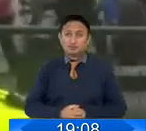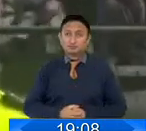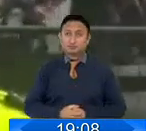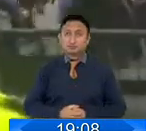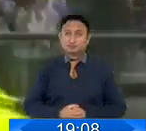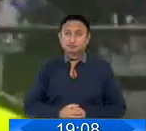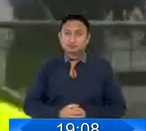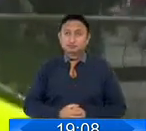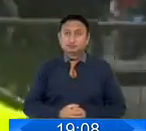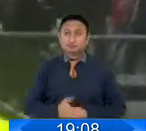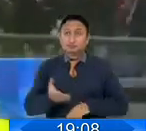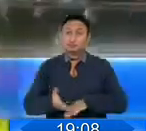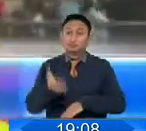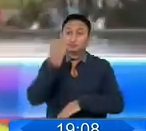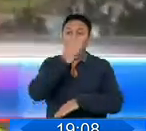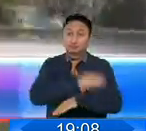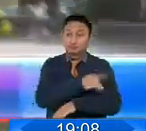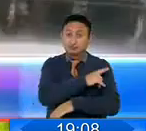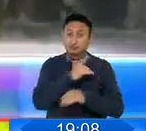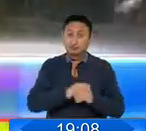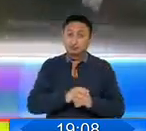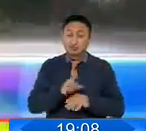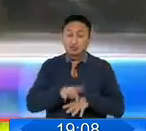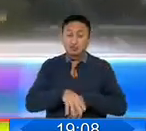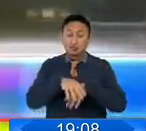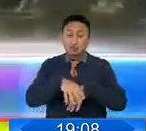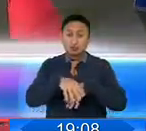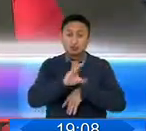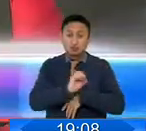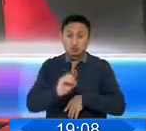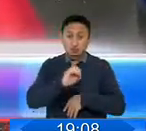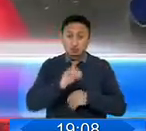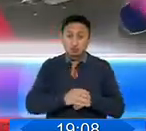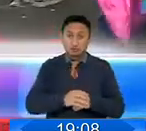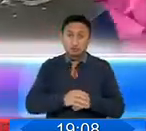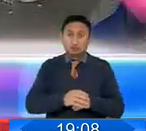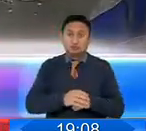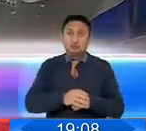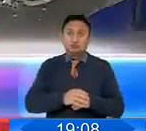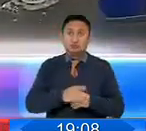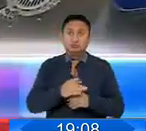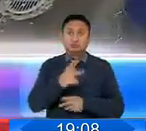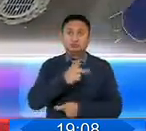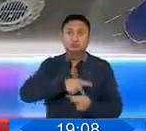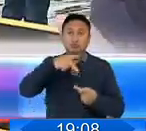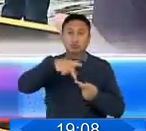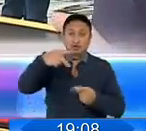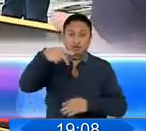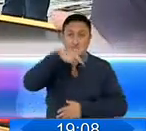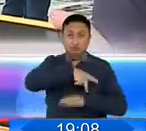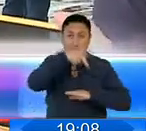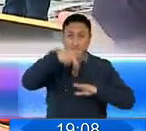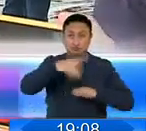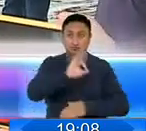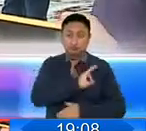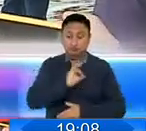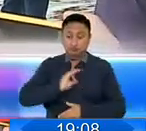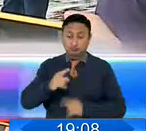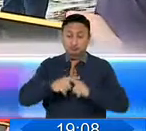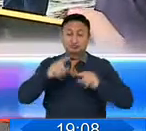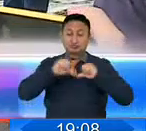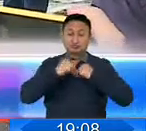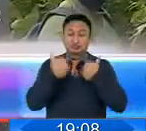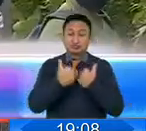fue por los hechos violentos registrados en las protestas de octubre que la perfecta de pichincha paola pabón el ex asambleísta virgilio hernández